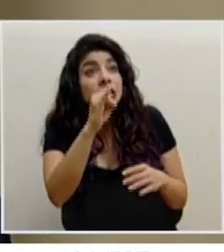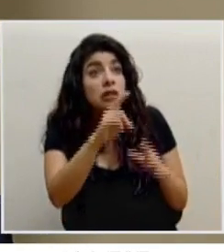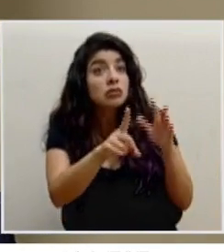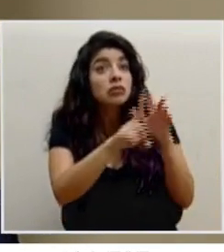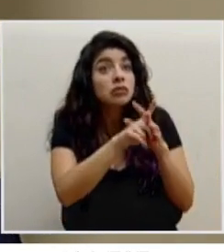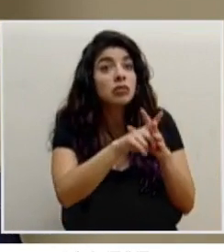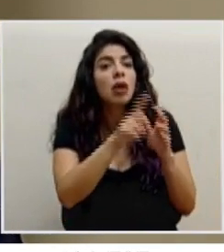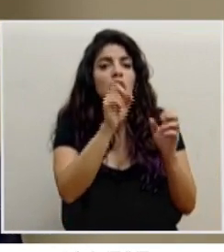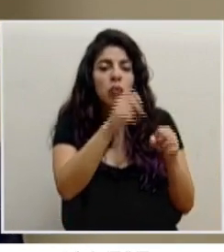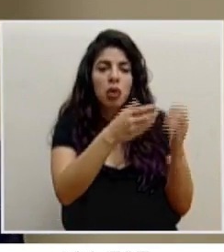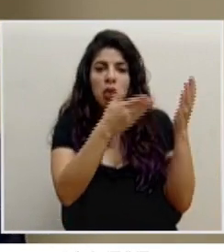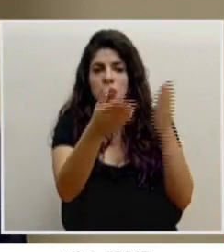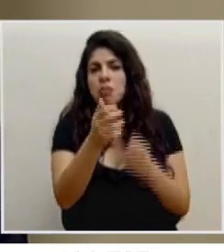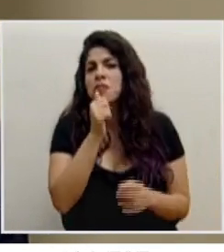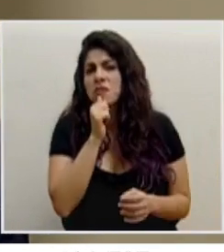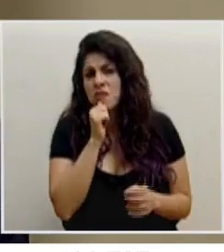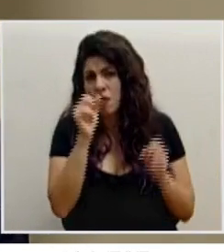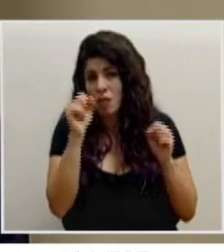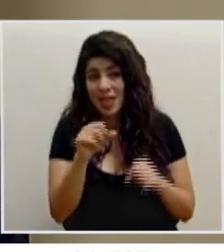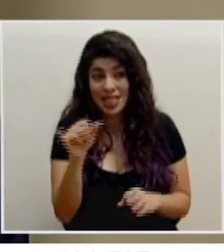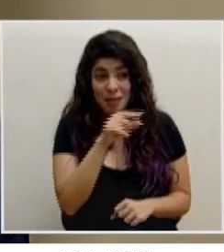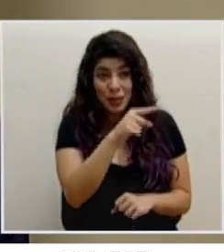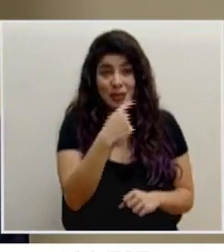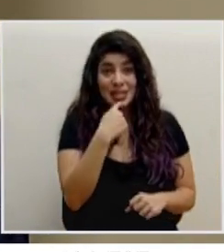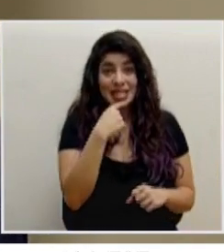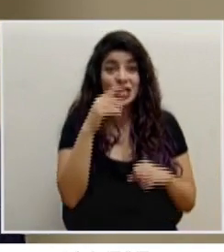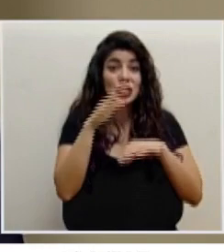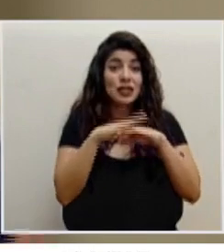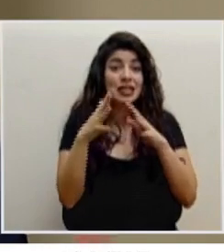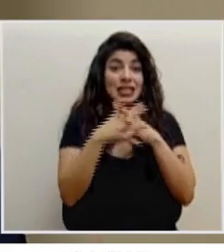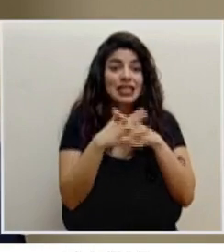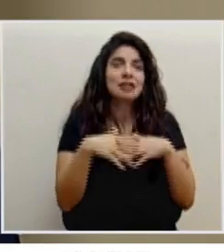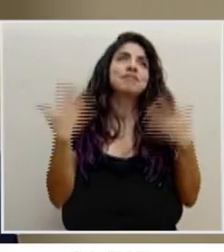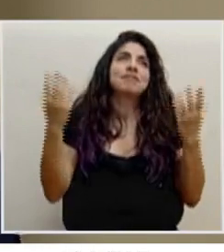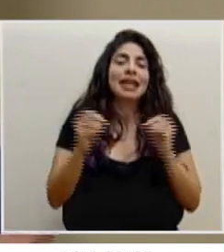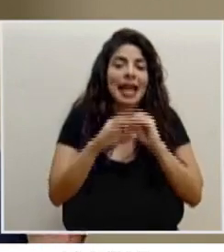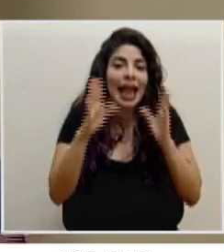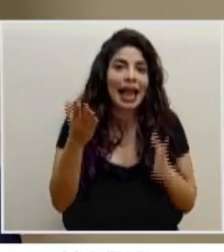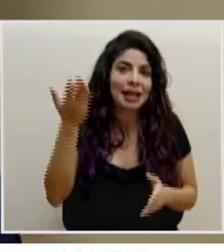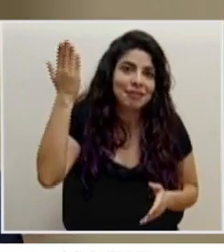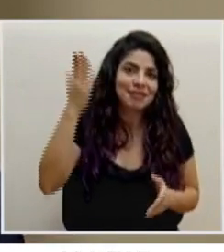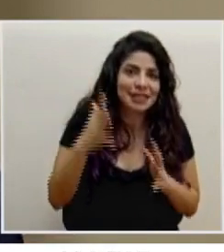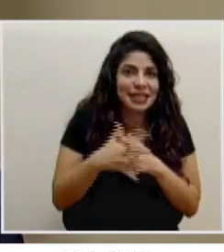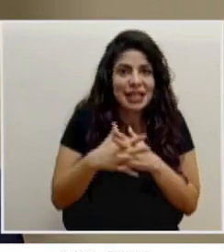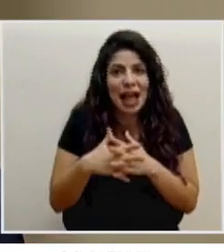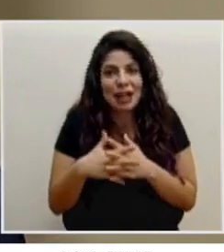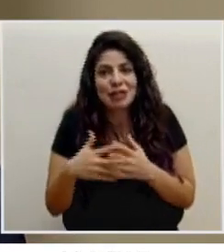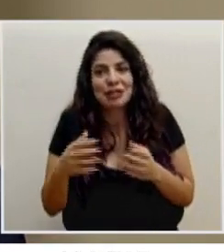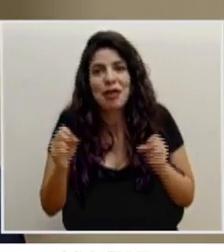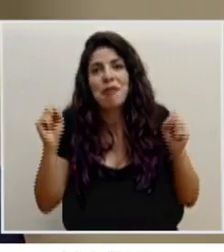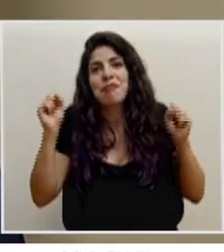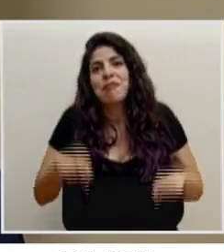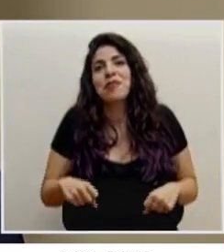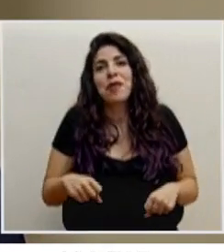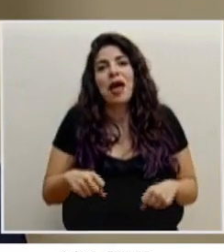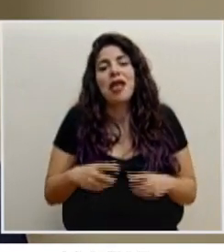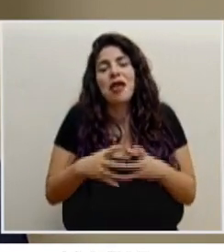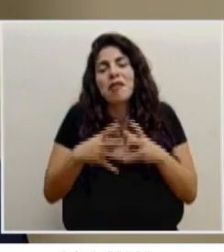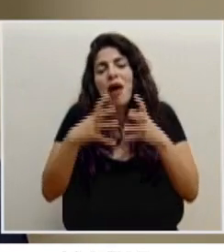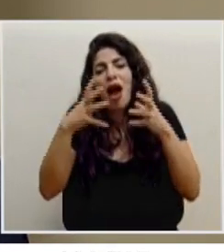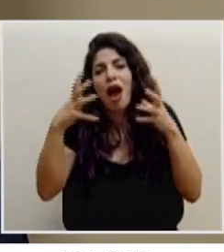el sector privado. Y yo creo que lo que usted hablaba también de lo de Estados Unidos, bueno, claro, ellos pues tienen una capacidad de poner una cantidad